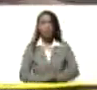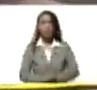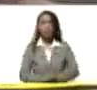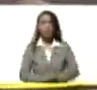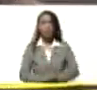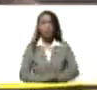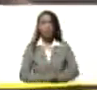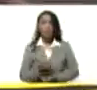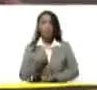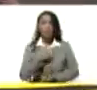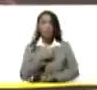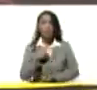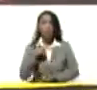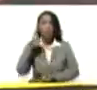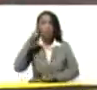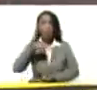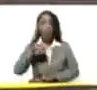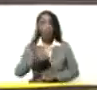Y me atrevo hoy,